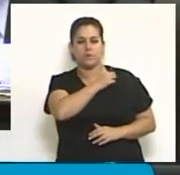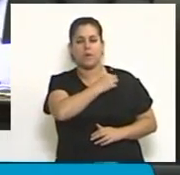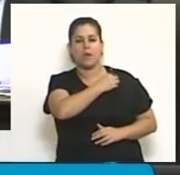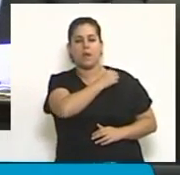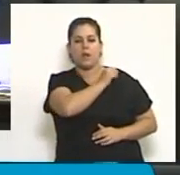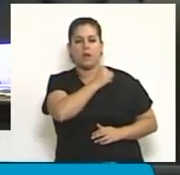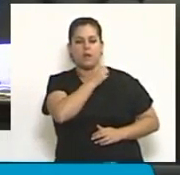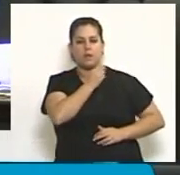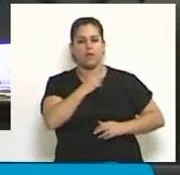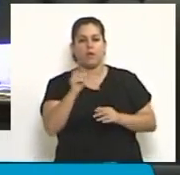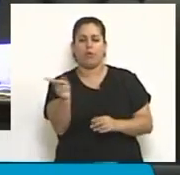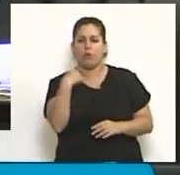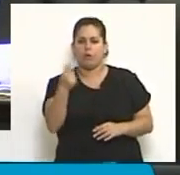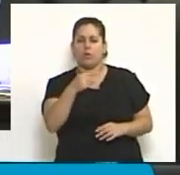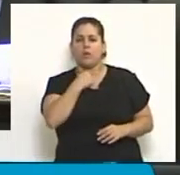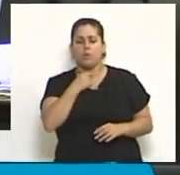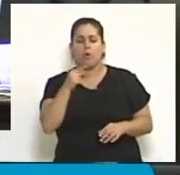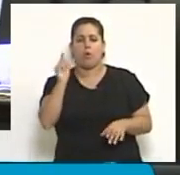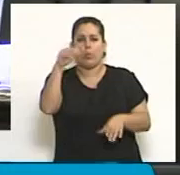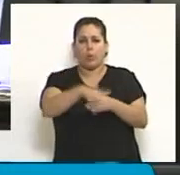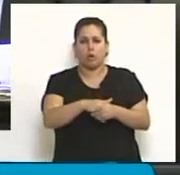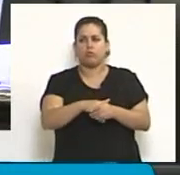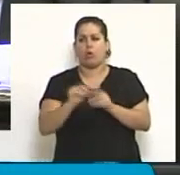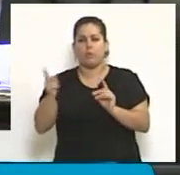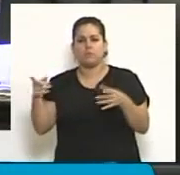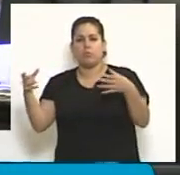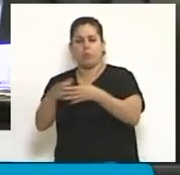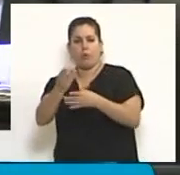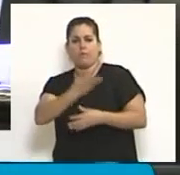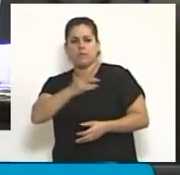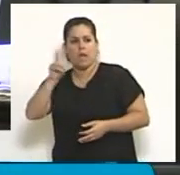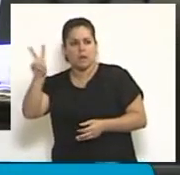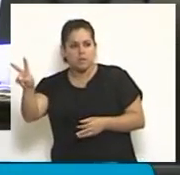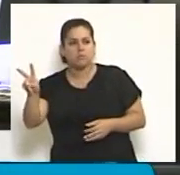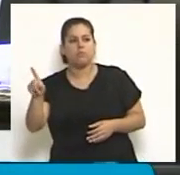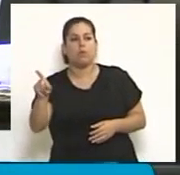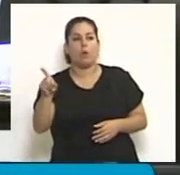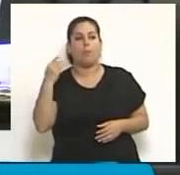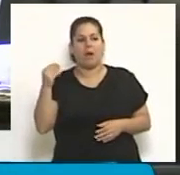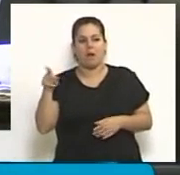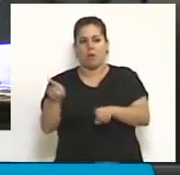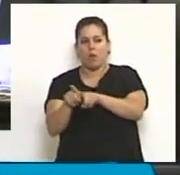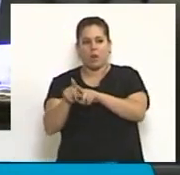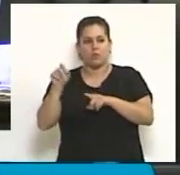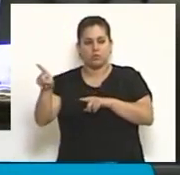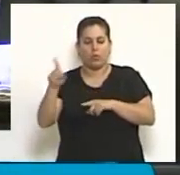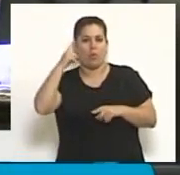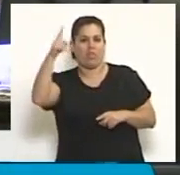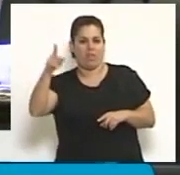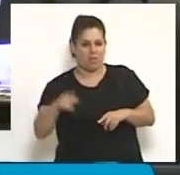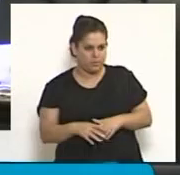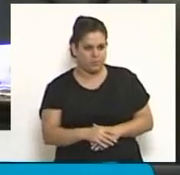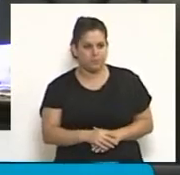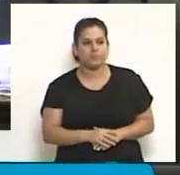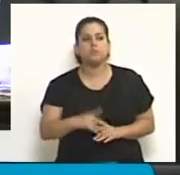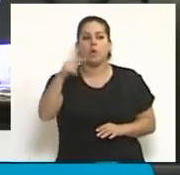oportunamente nuestro voto a la modificación planteada desde el oficialismo para adelantar su puesta en vigencia.